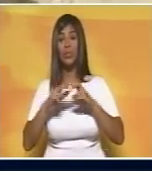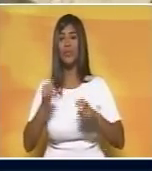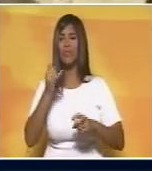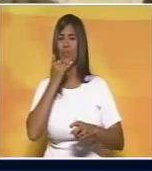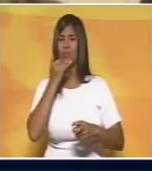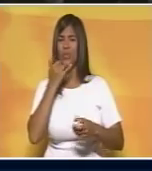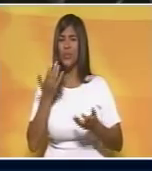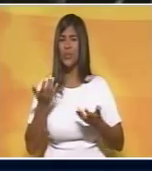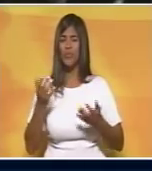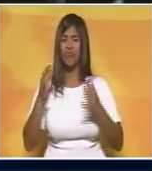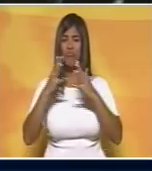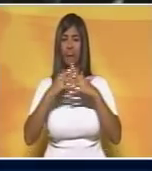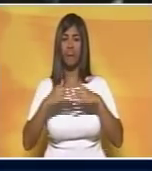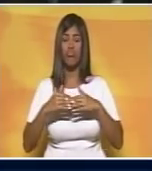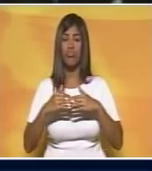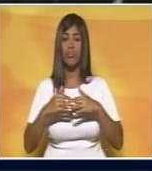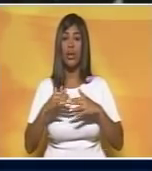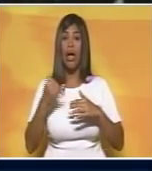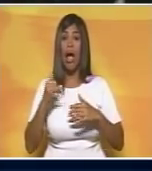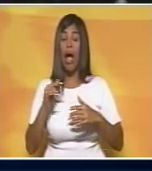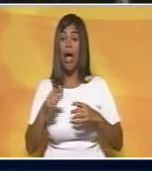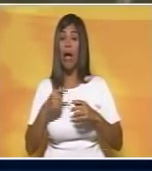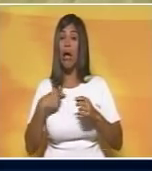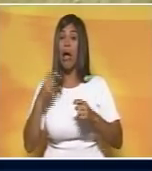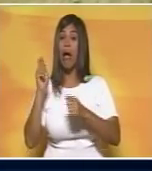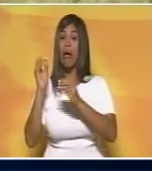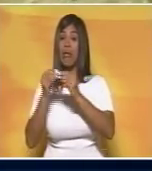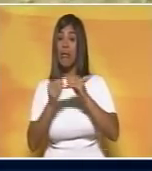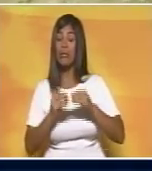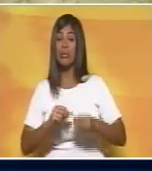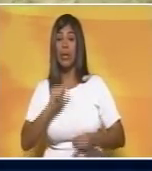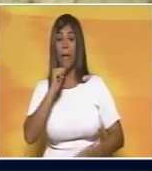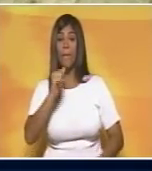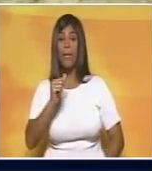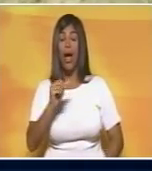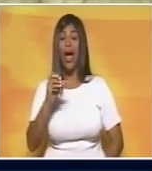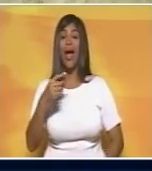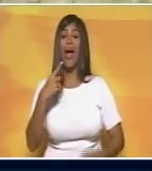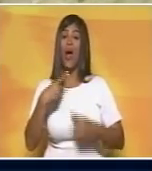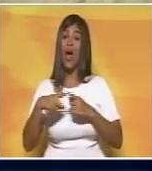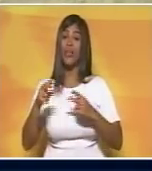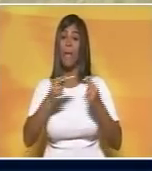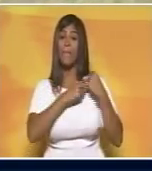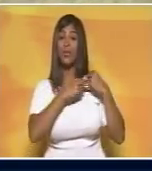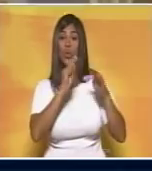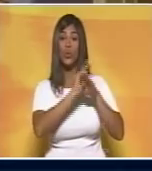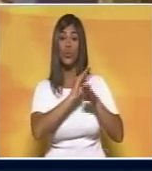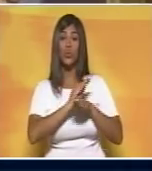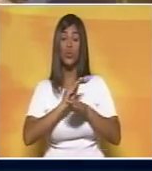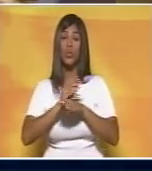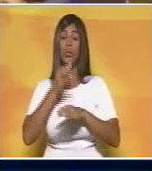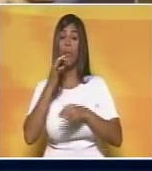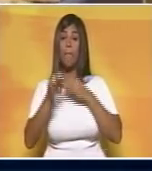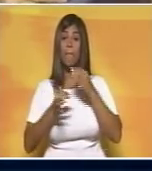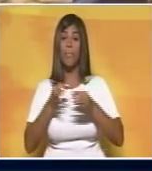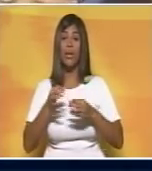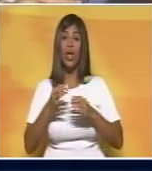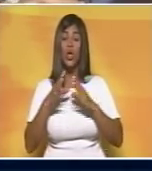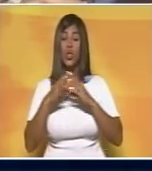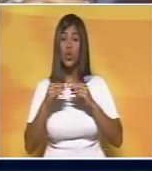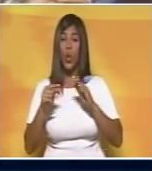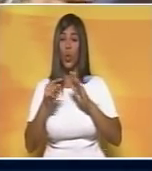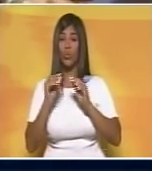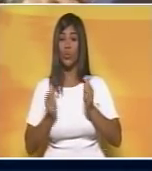del accidente y determinar si hubo negligencia. Sin embargo, los encargados de seguridad de la faena aseguran que se toman todas